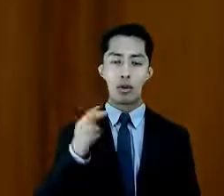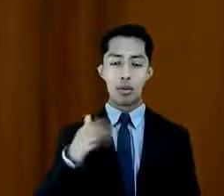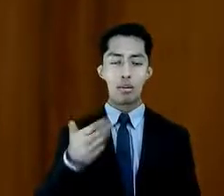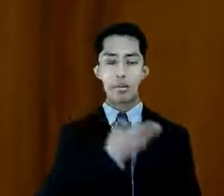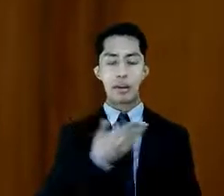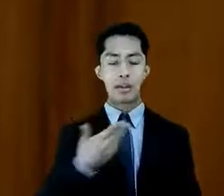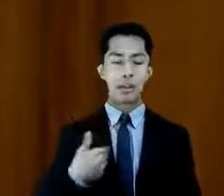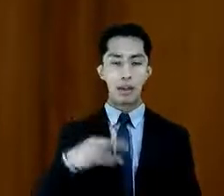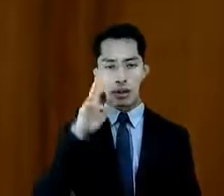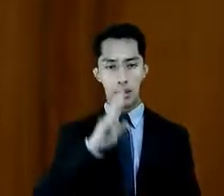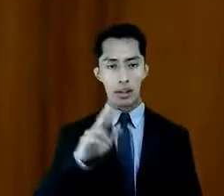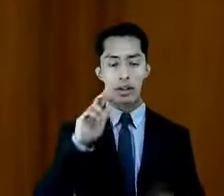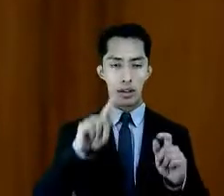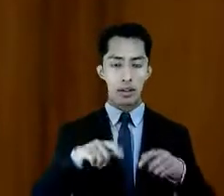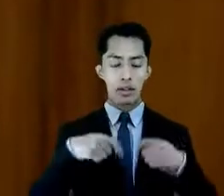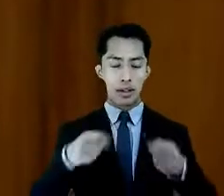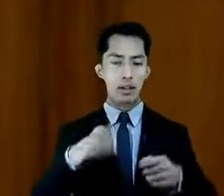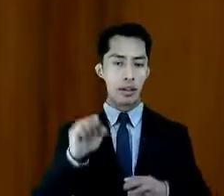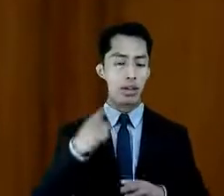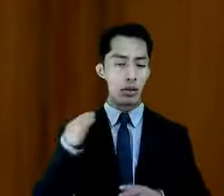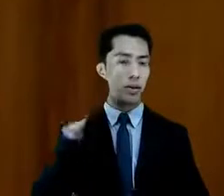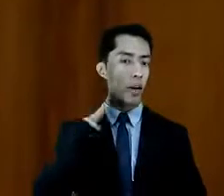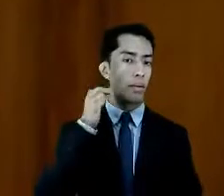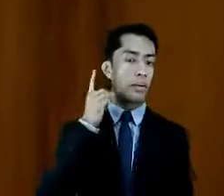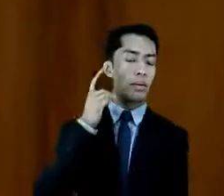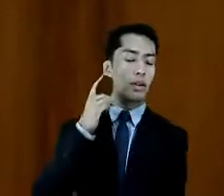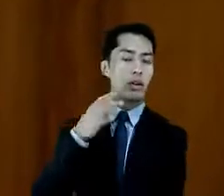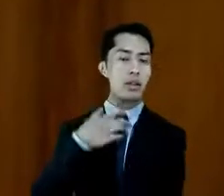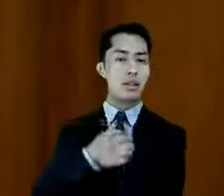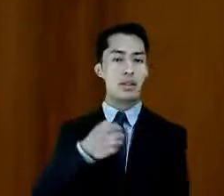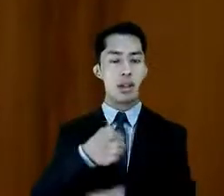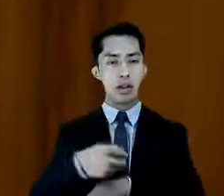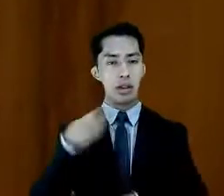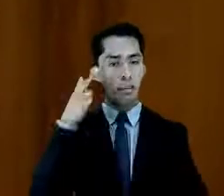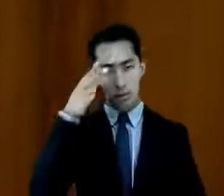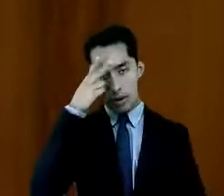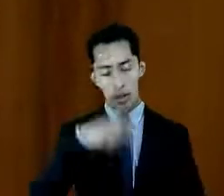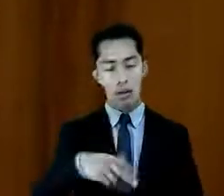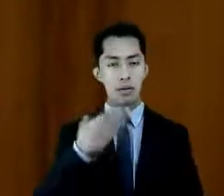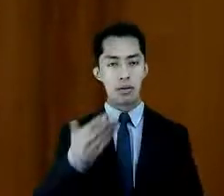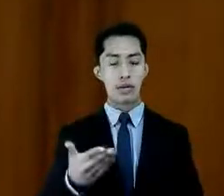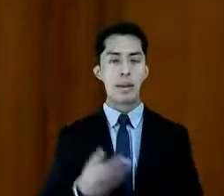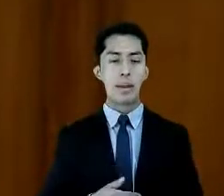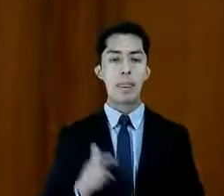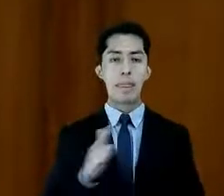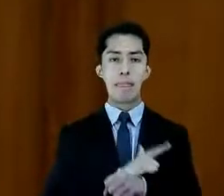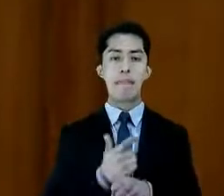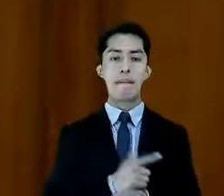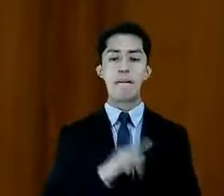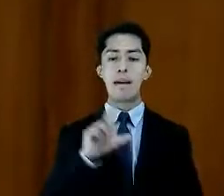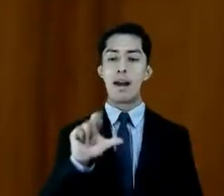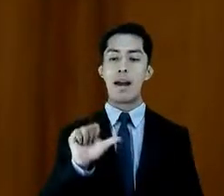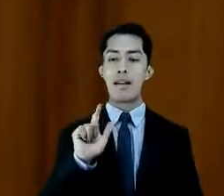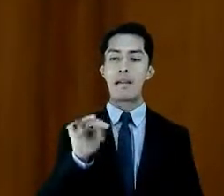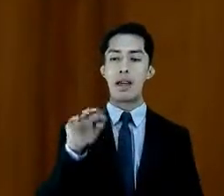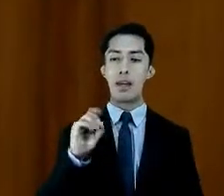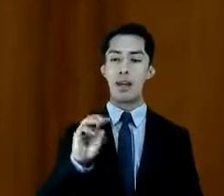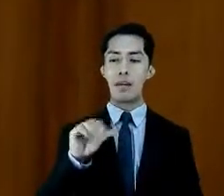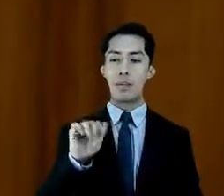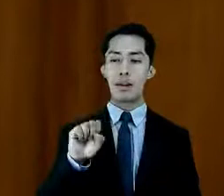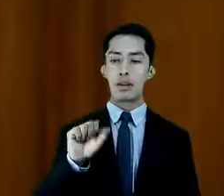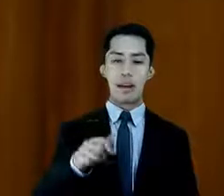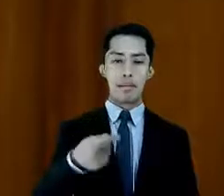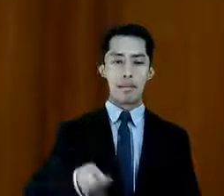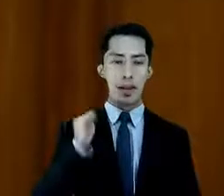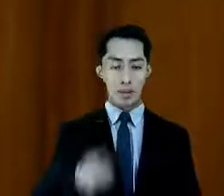de la honorable 61ª legislatura del Estado de México, presente. Licenciado Alfredo del Mazo Maza,